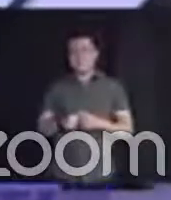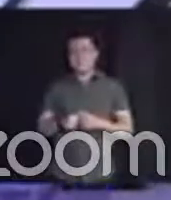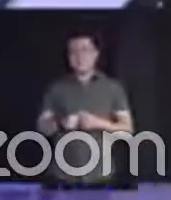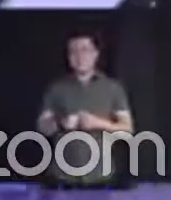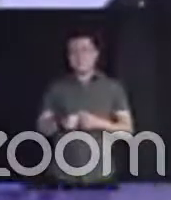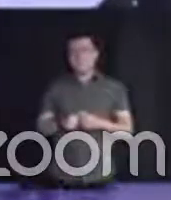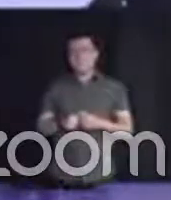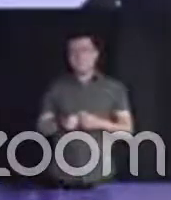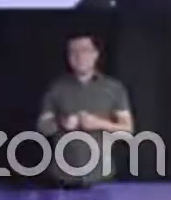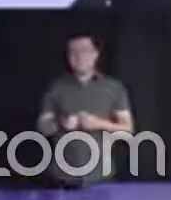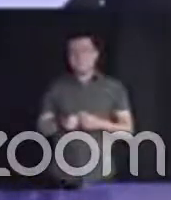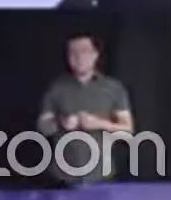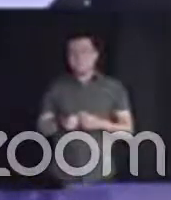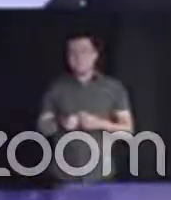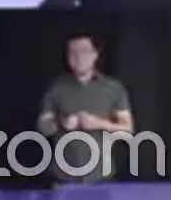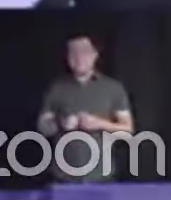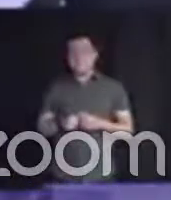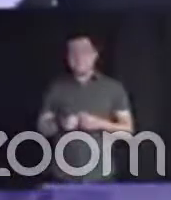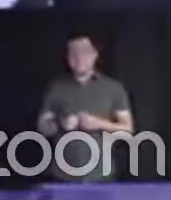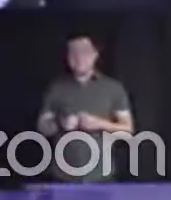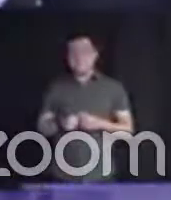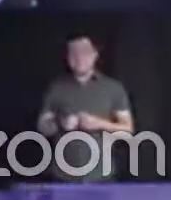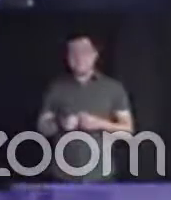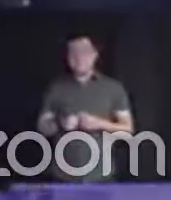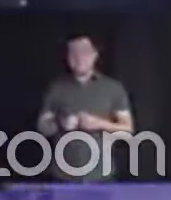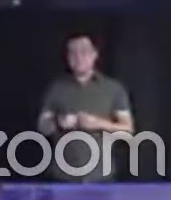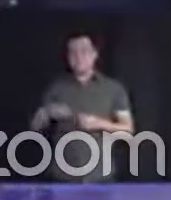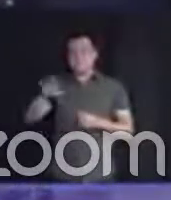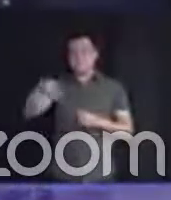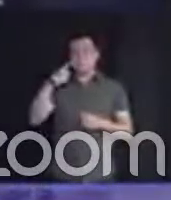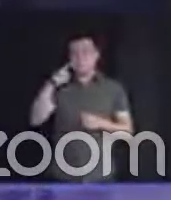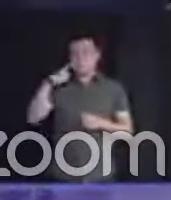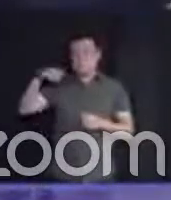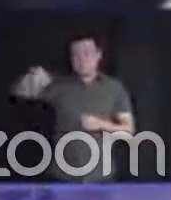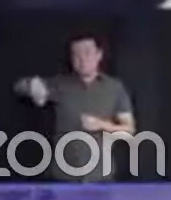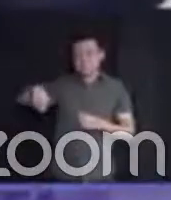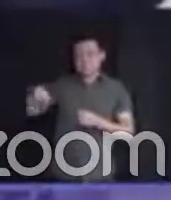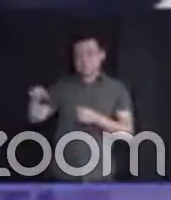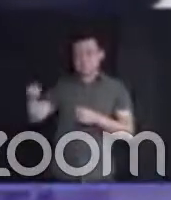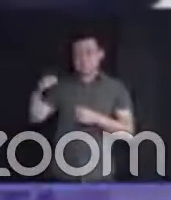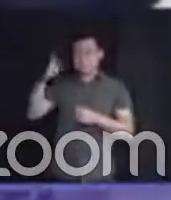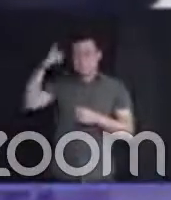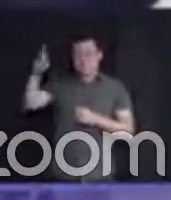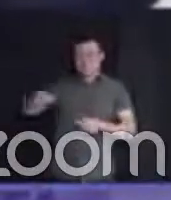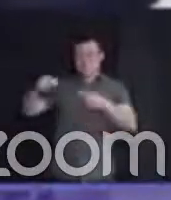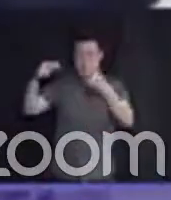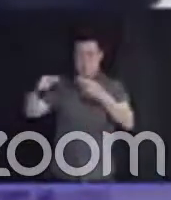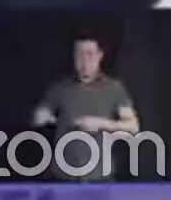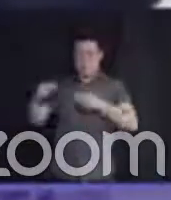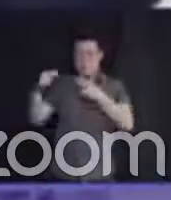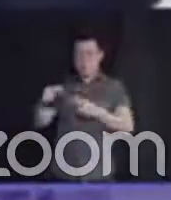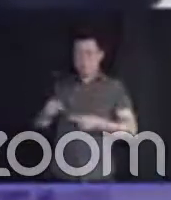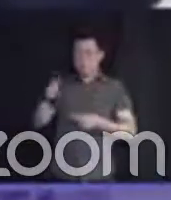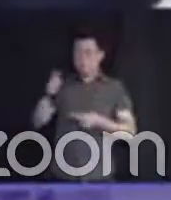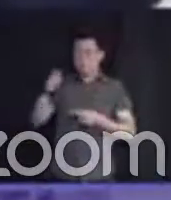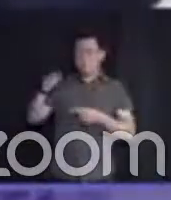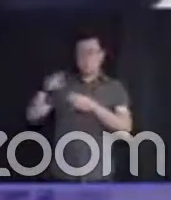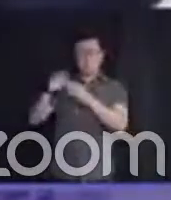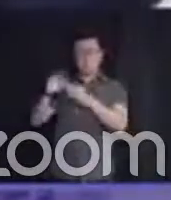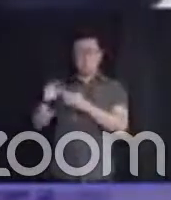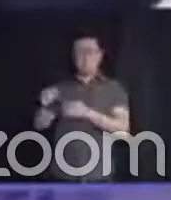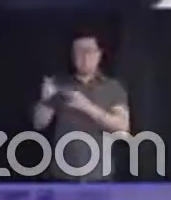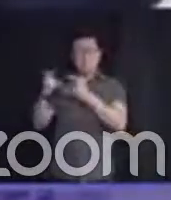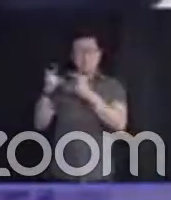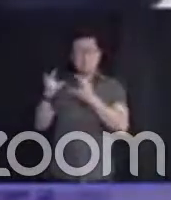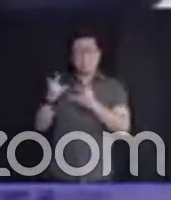A mí me gusta decir que detrás de este reconocimiento y como lo escucharon ahorita en los empresarios que nos compartieron lo que están haciendo,